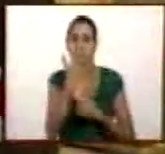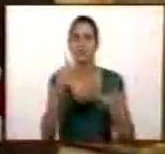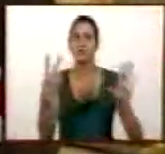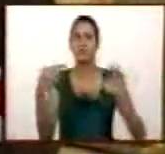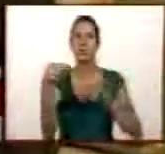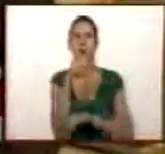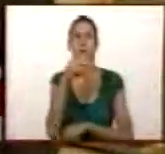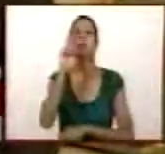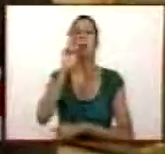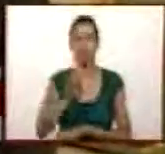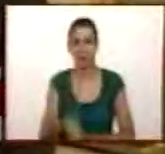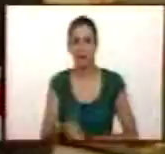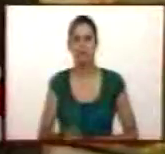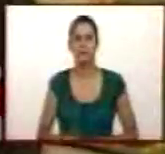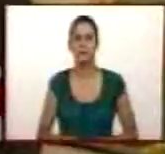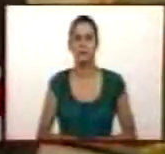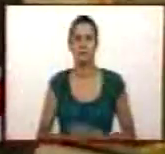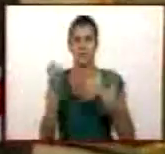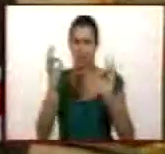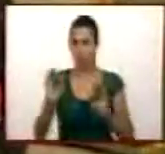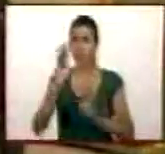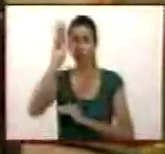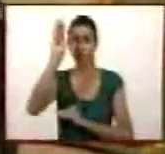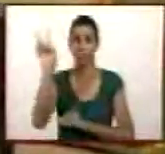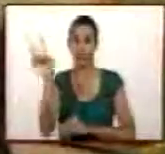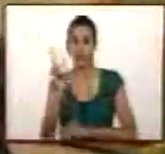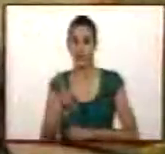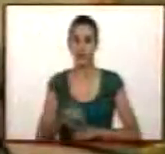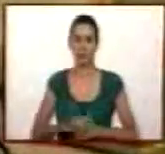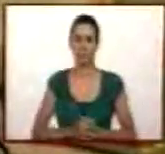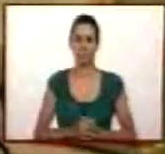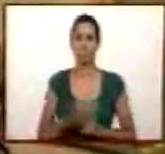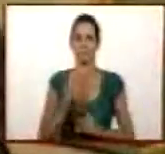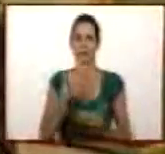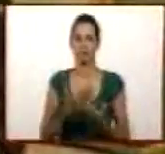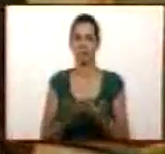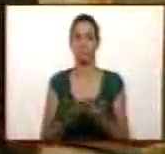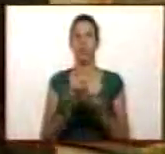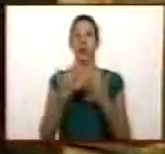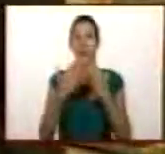asegurando el futuro de la patria bolivariana, de la patria socialista. Muchas gracias. Buenas noches.